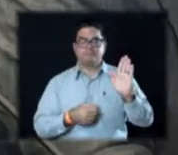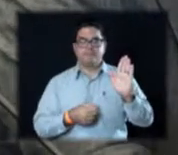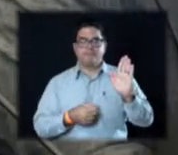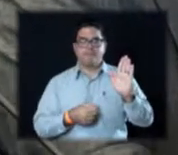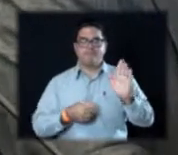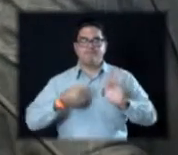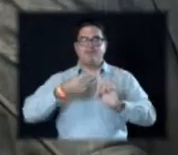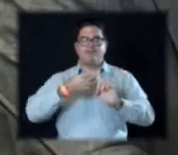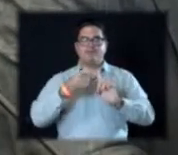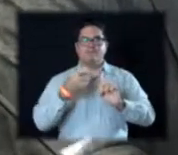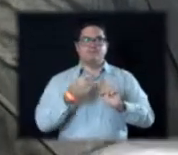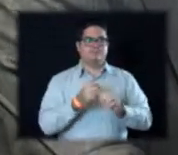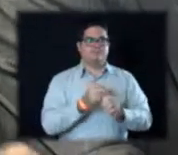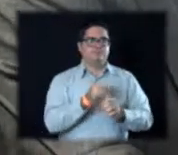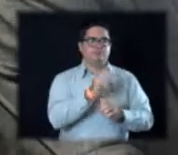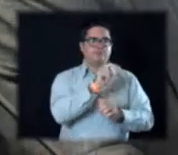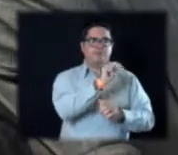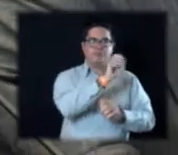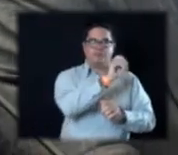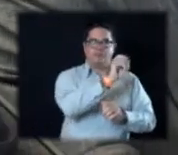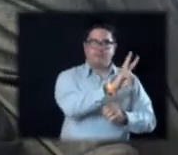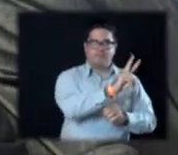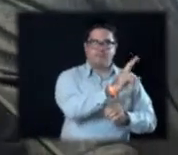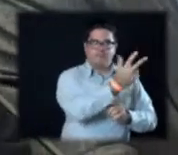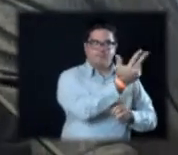a una.